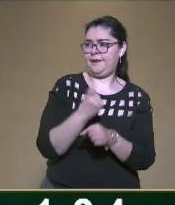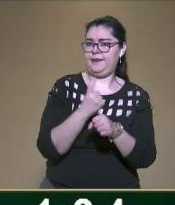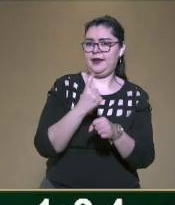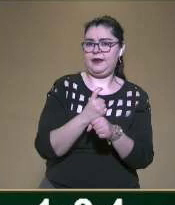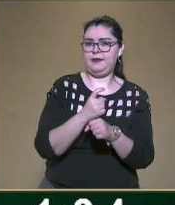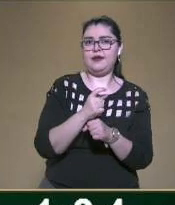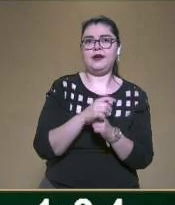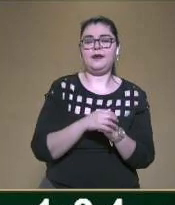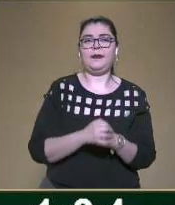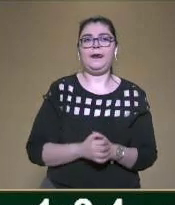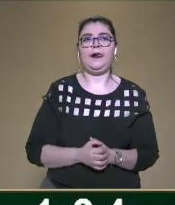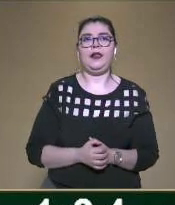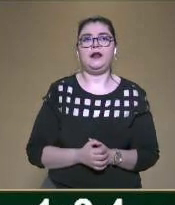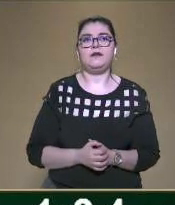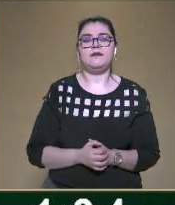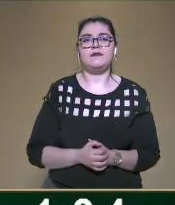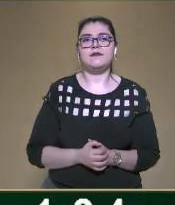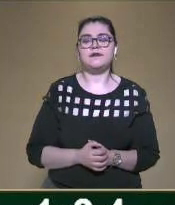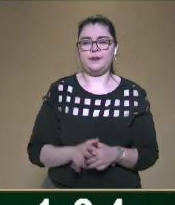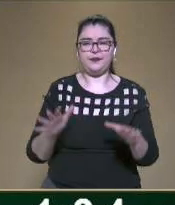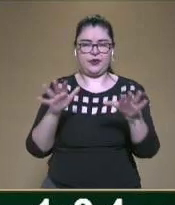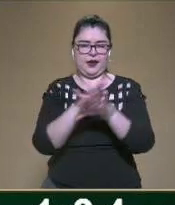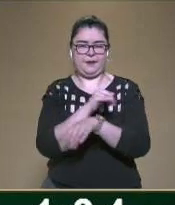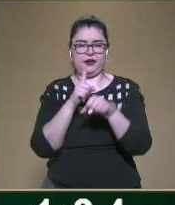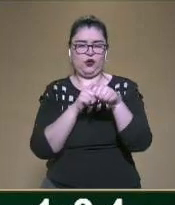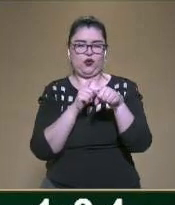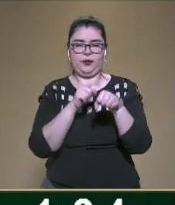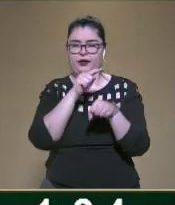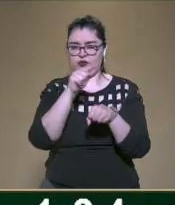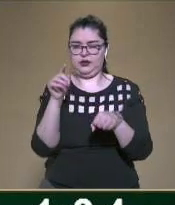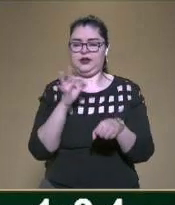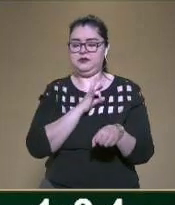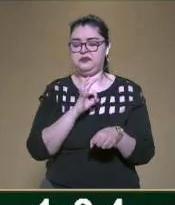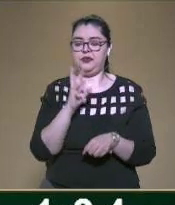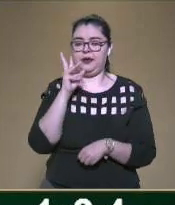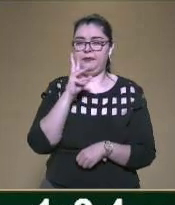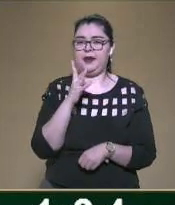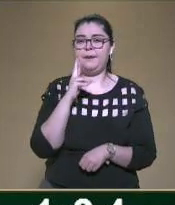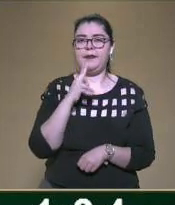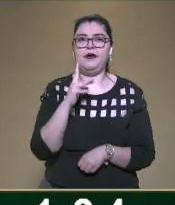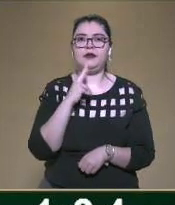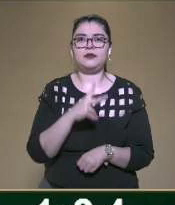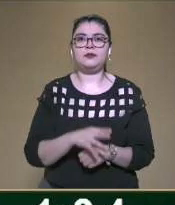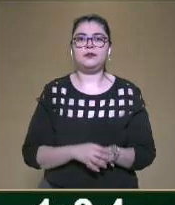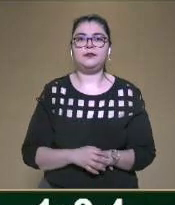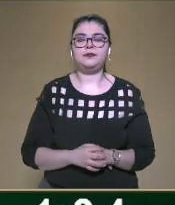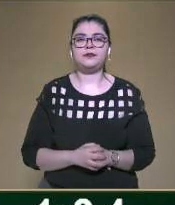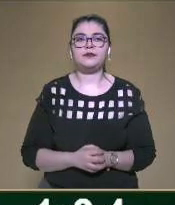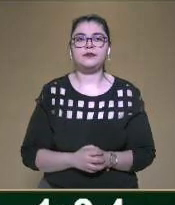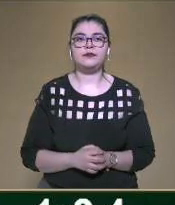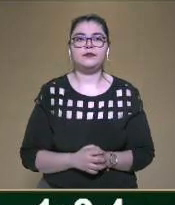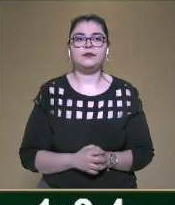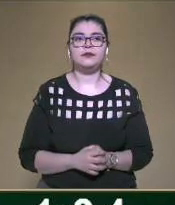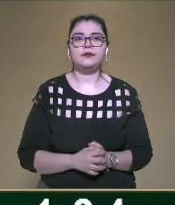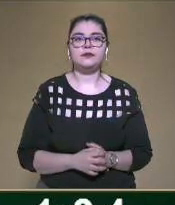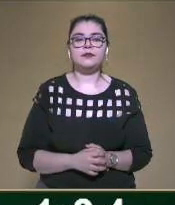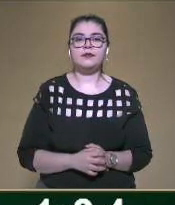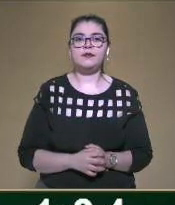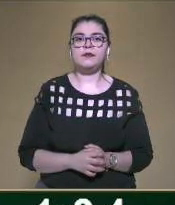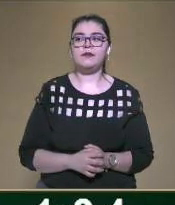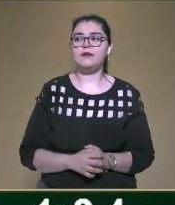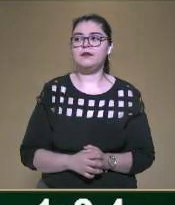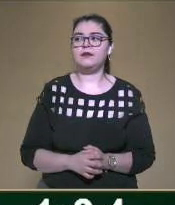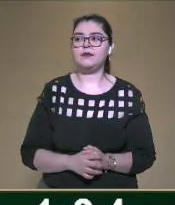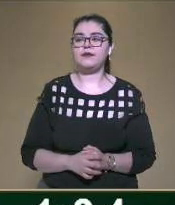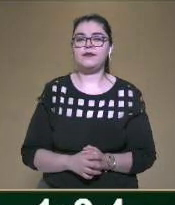Muy bien, lo voy a cambiar de color para que se pueda apreciar mejor. Mejor, muy bien. Ok, ahí está, perfecto, muy bien. Vamos